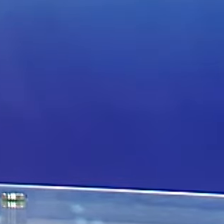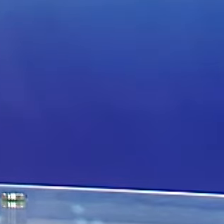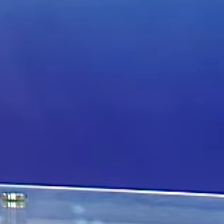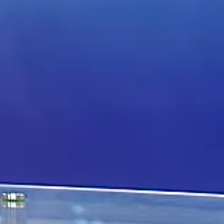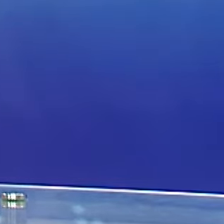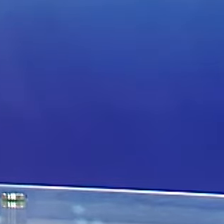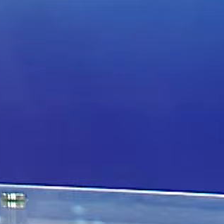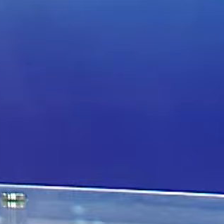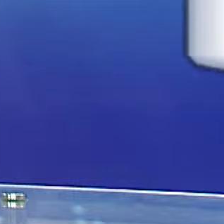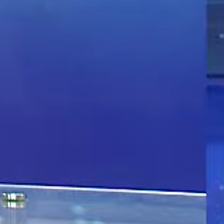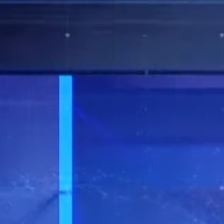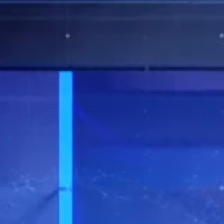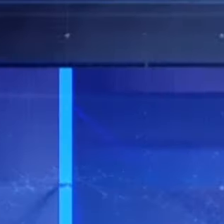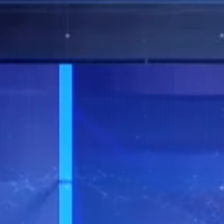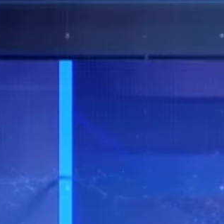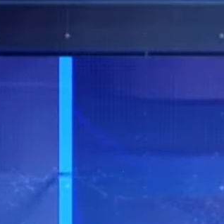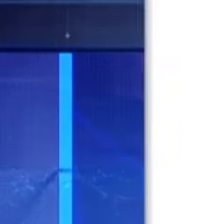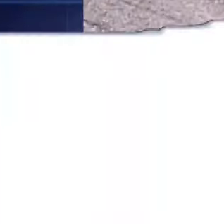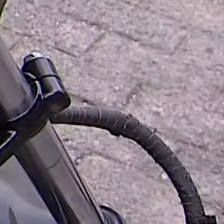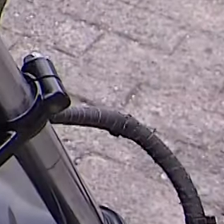alerta.